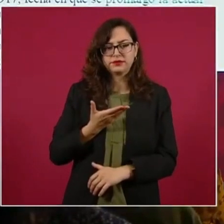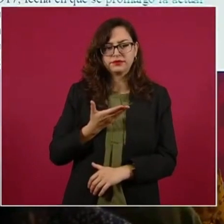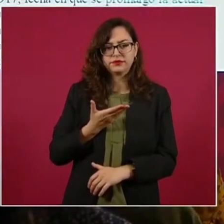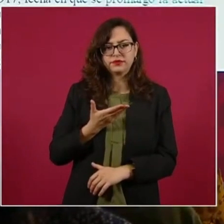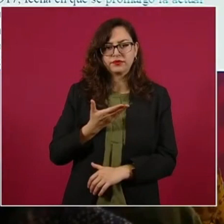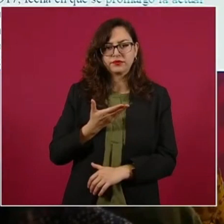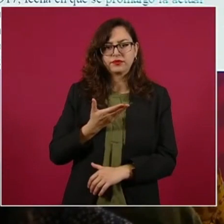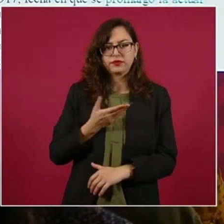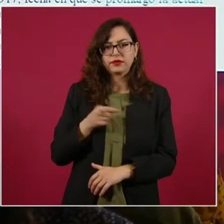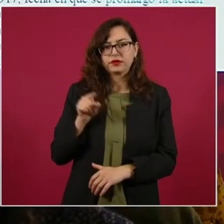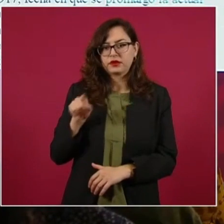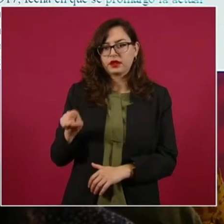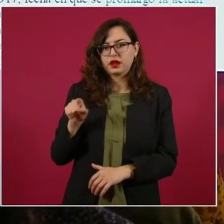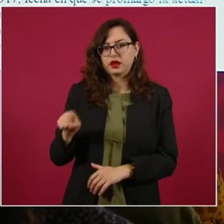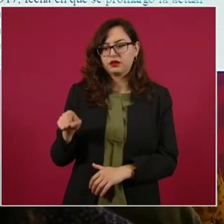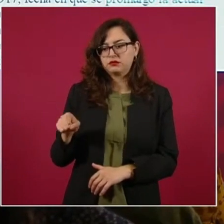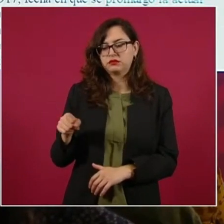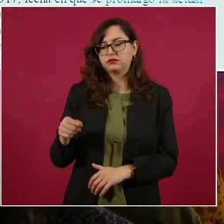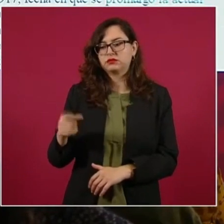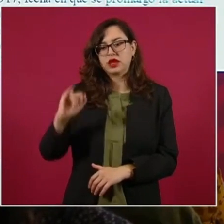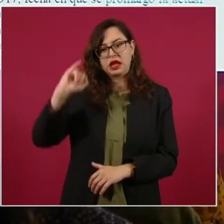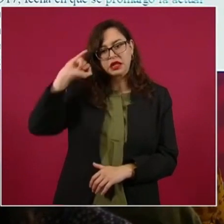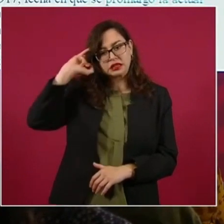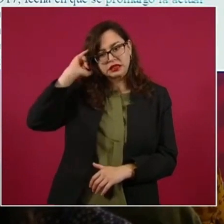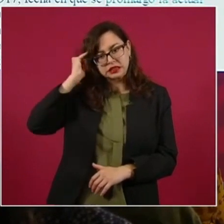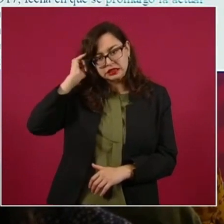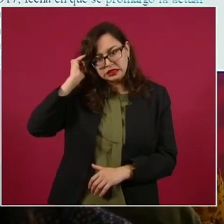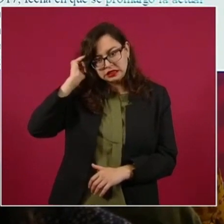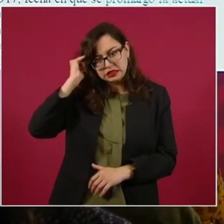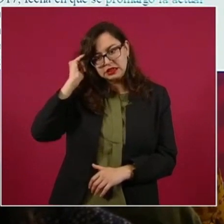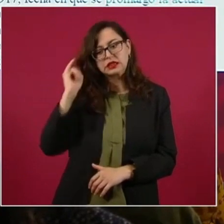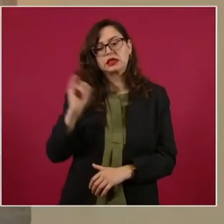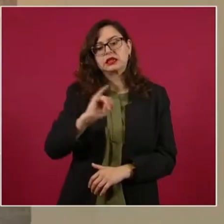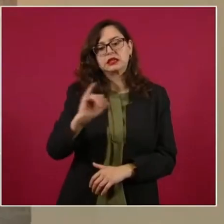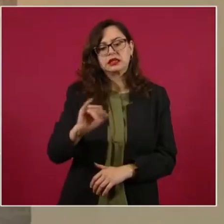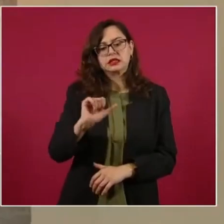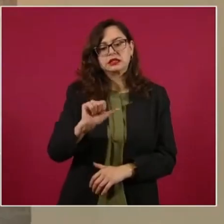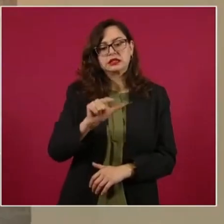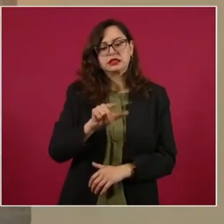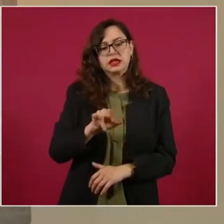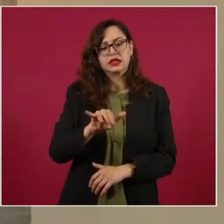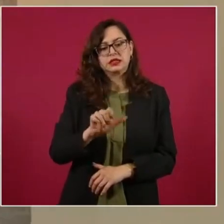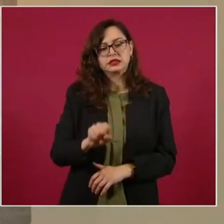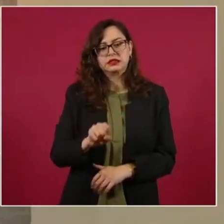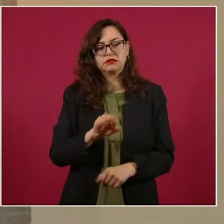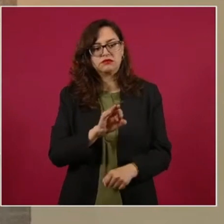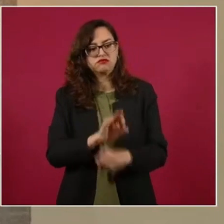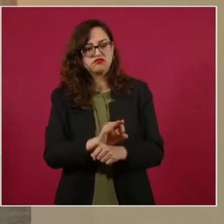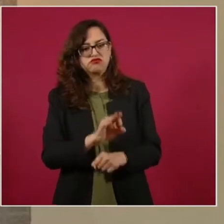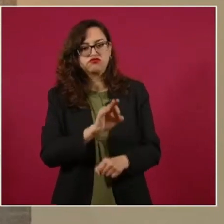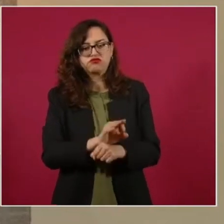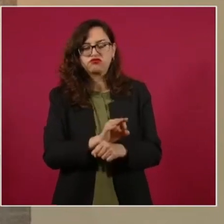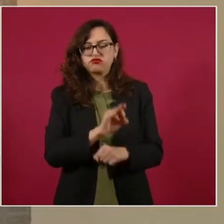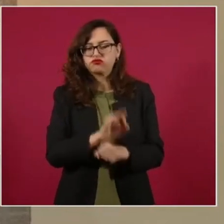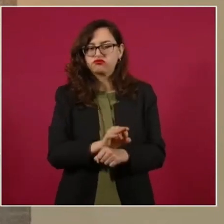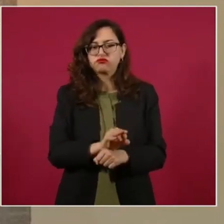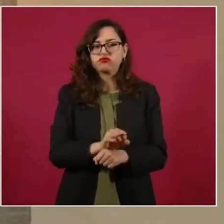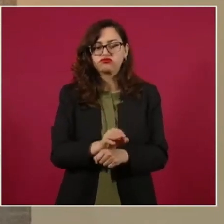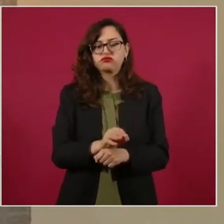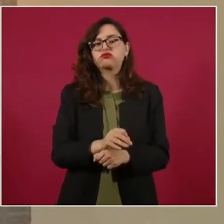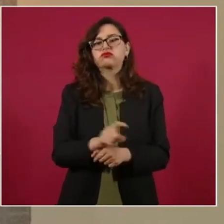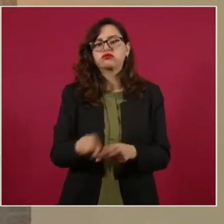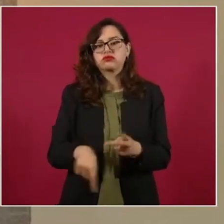era defensor de los yaquis, de los pocos defensores de los yaquis. Fue el que